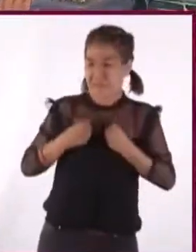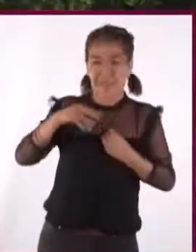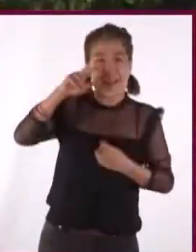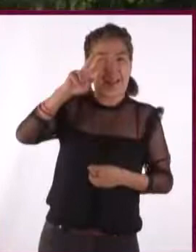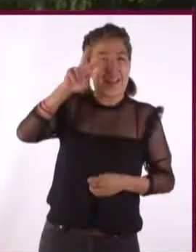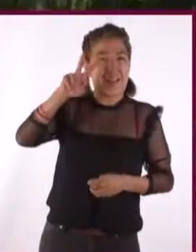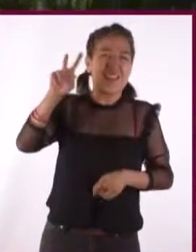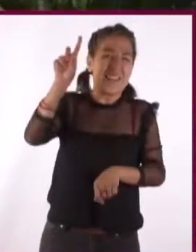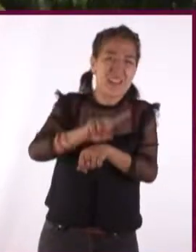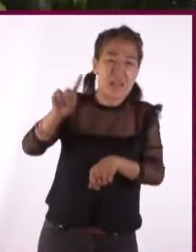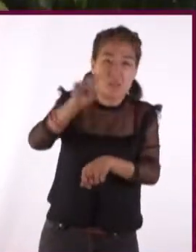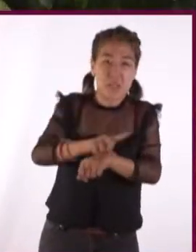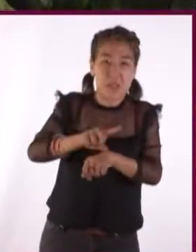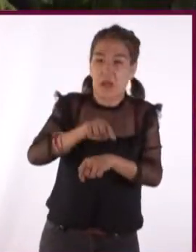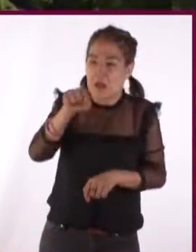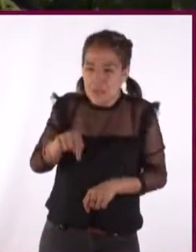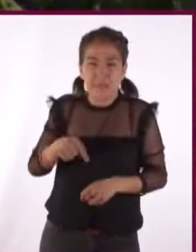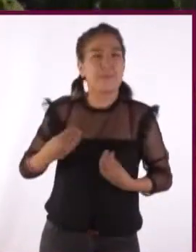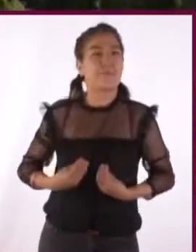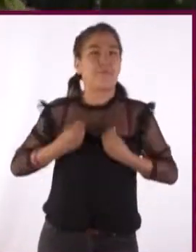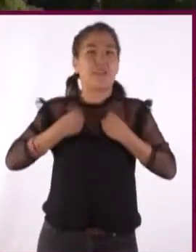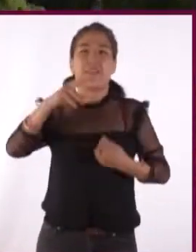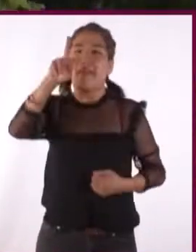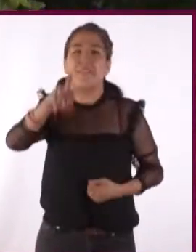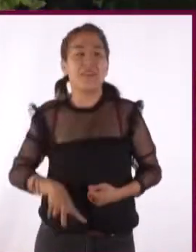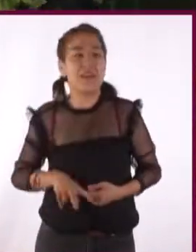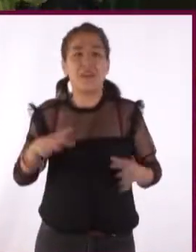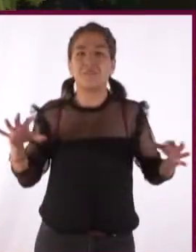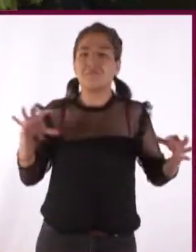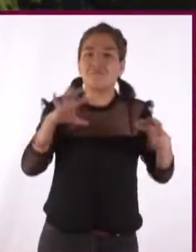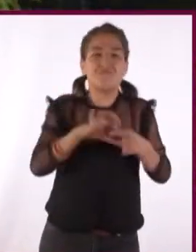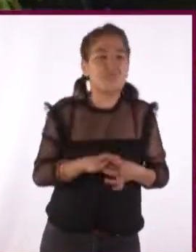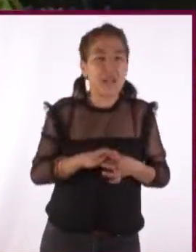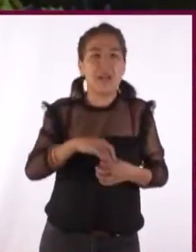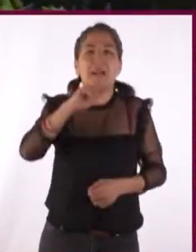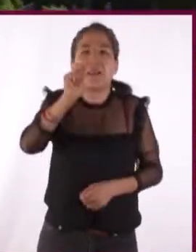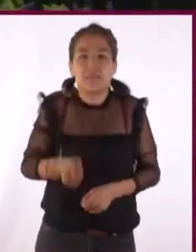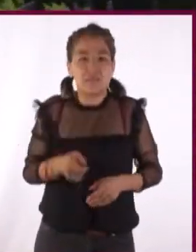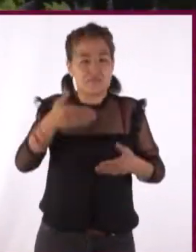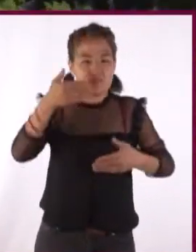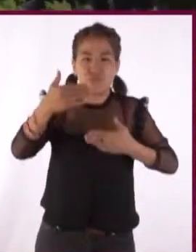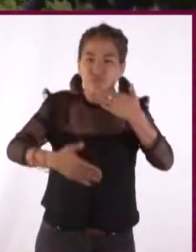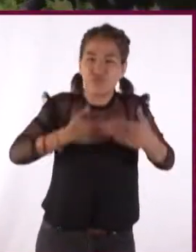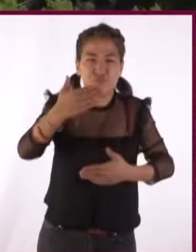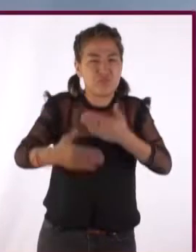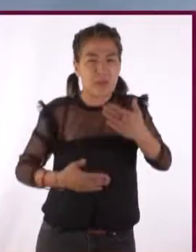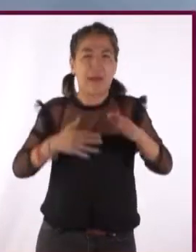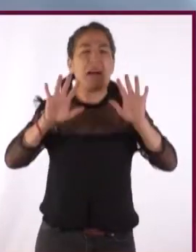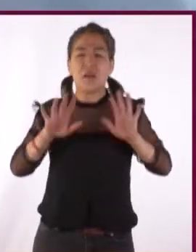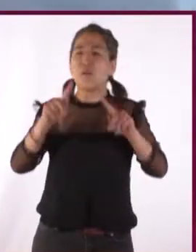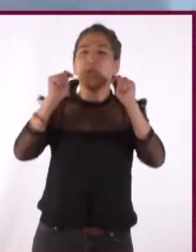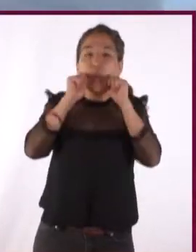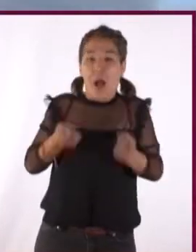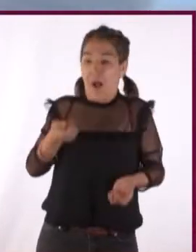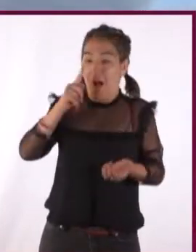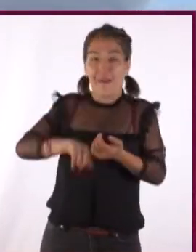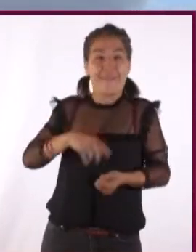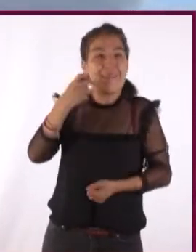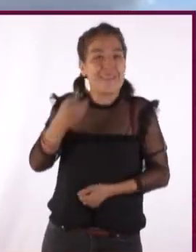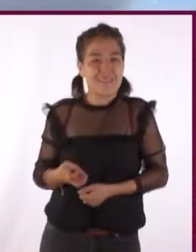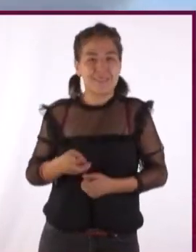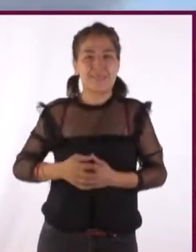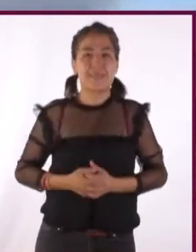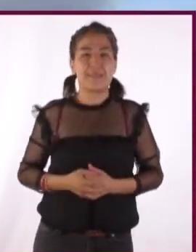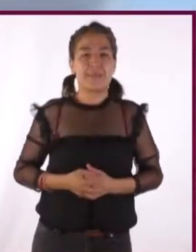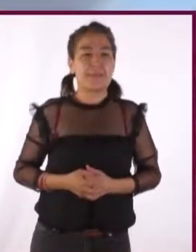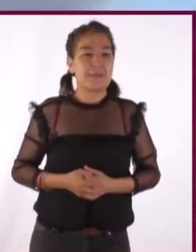Entonces, nuestra vida diaria es lo que podríamos considerar la realidad, ¿no? Aunque dentro de